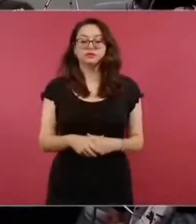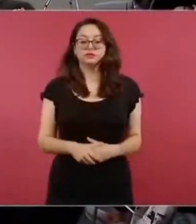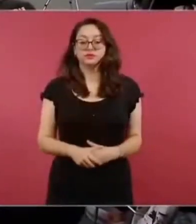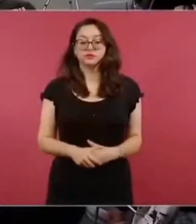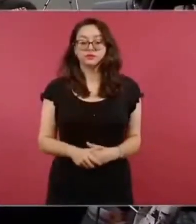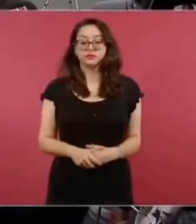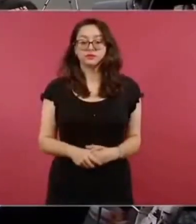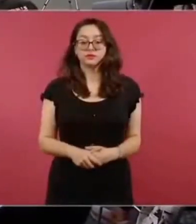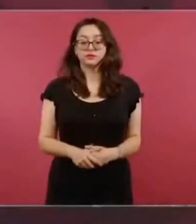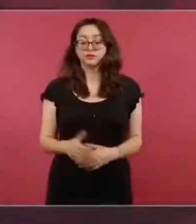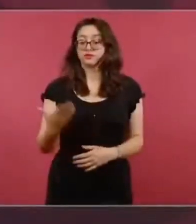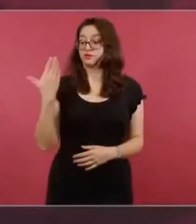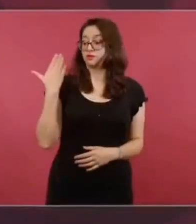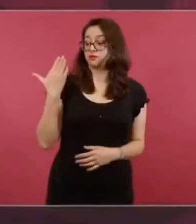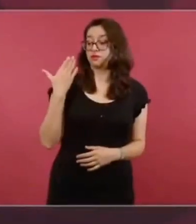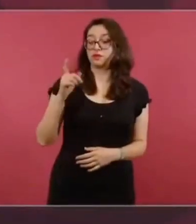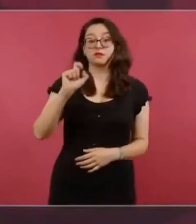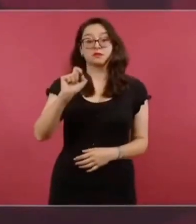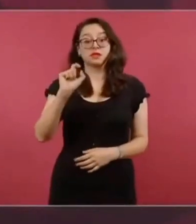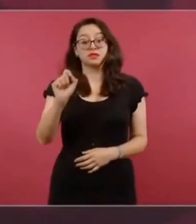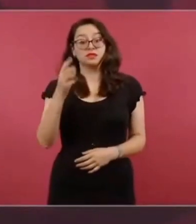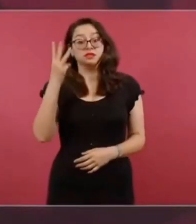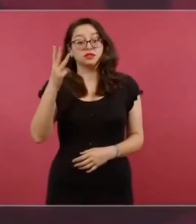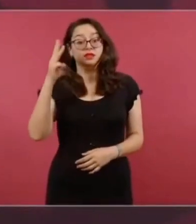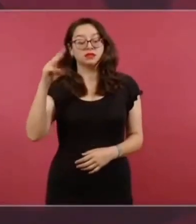no tocan el tema.